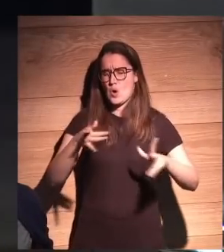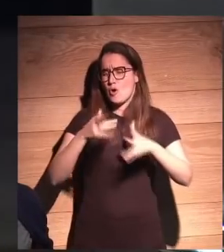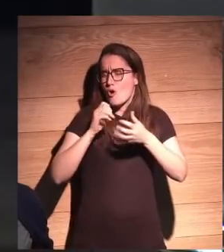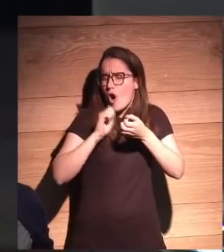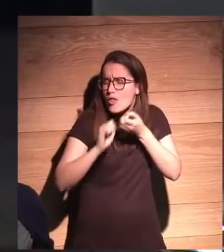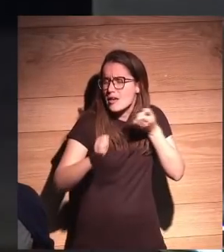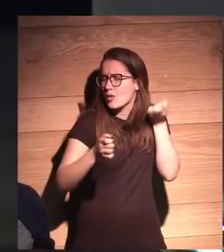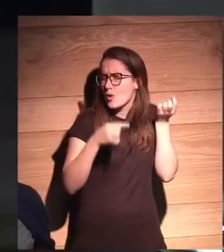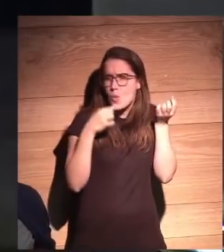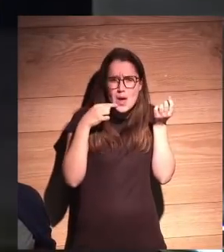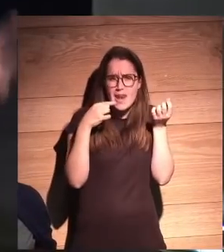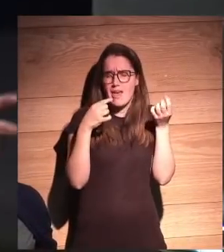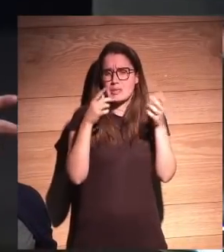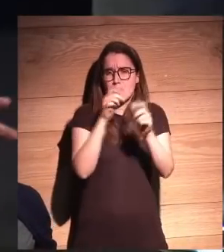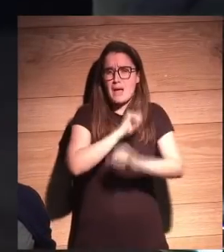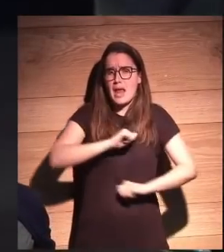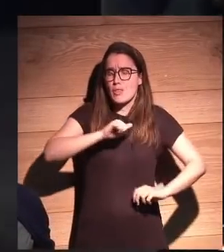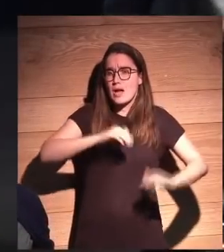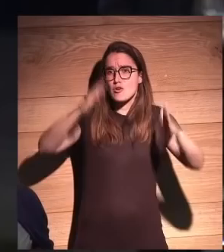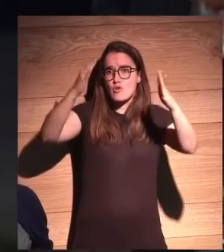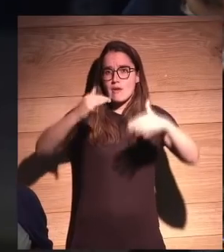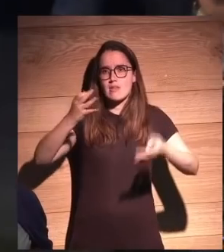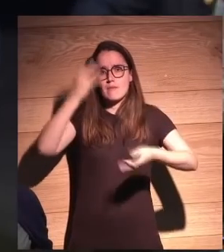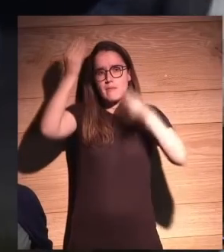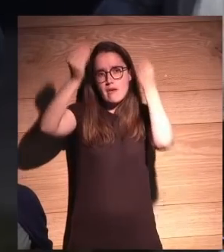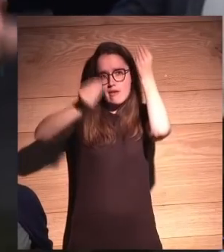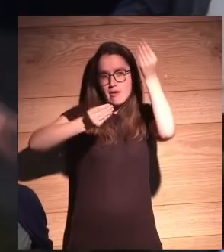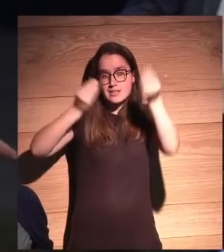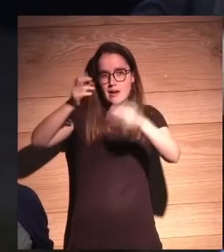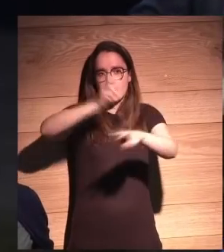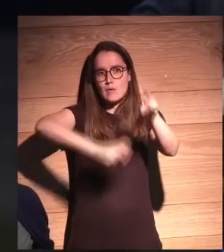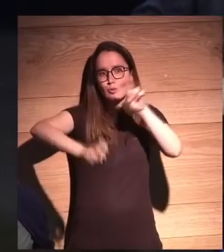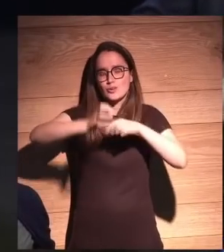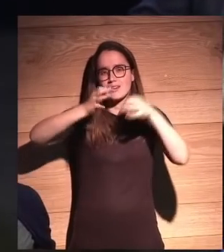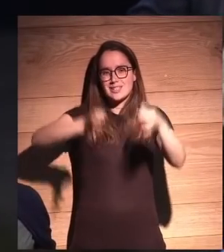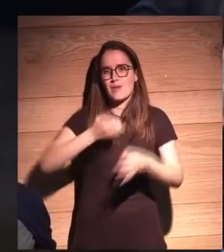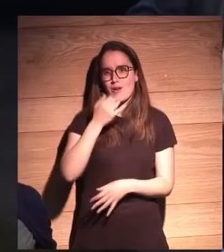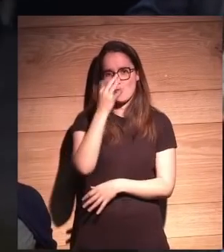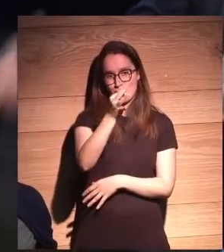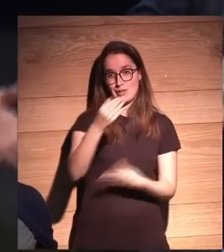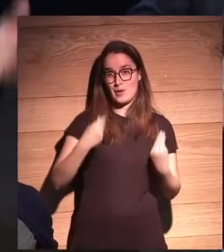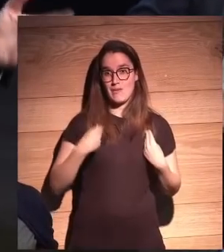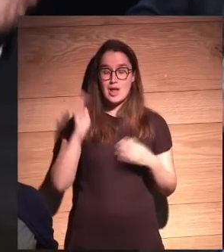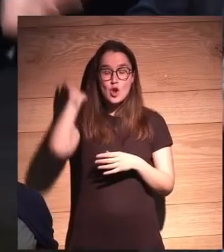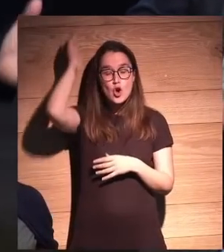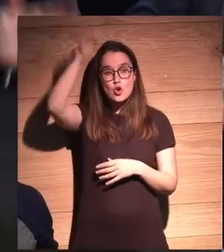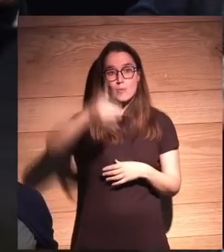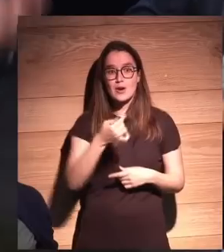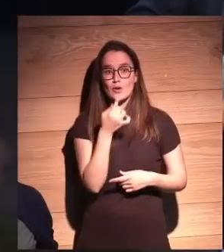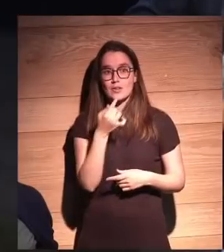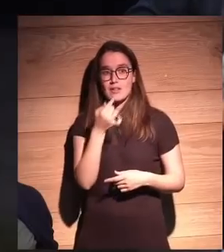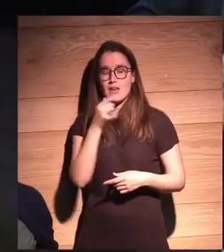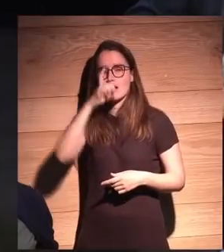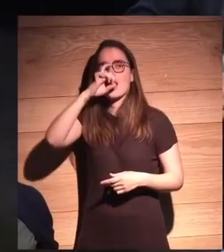más jodidos, hasta cuando no veamos esperanza, hay que pensar que hay que buscar siempre el lado positivo de la vida. Los romanos a eso lo